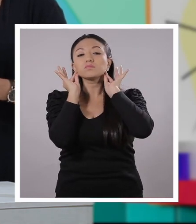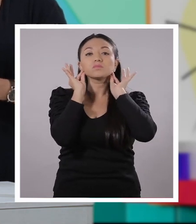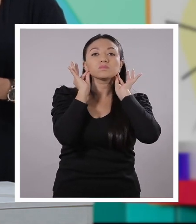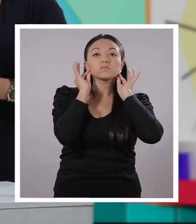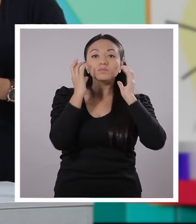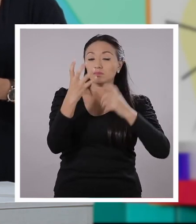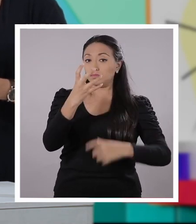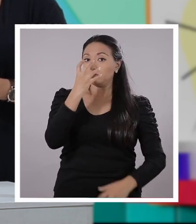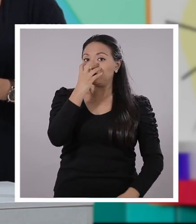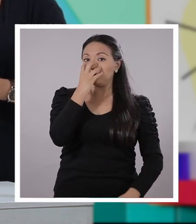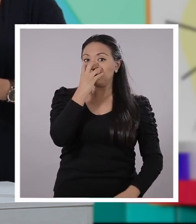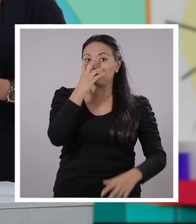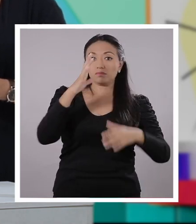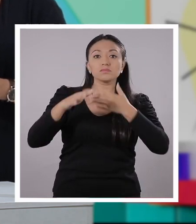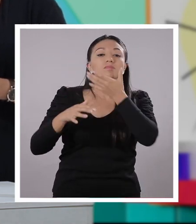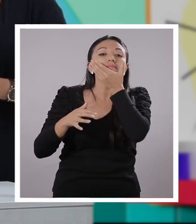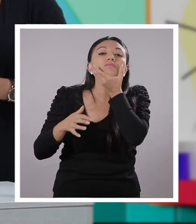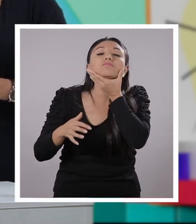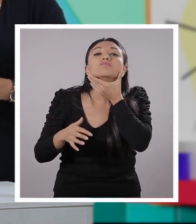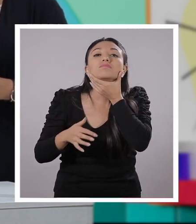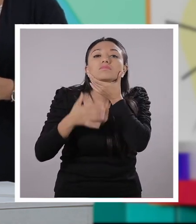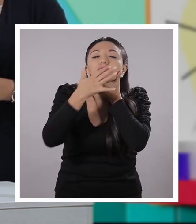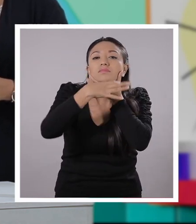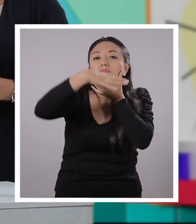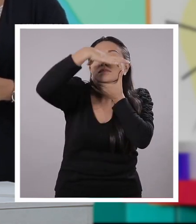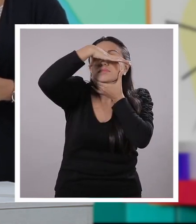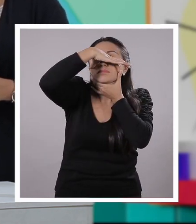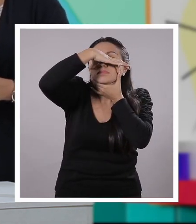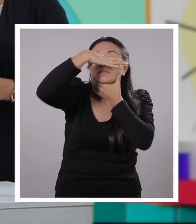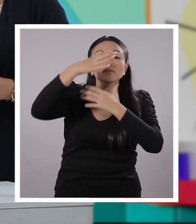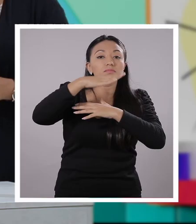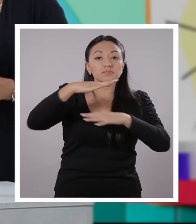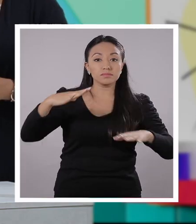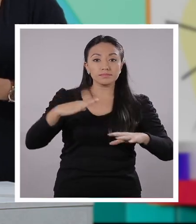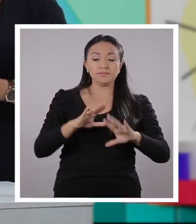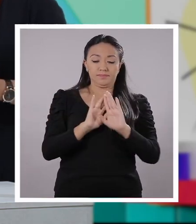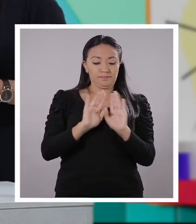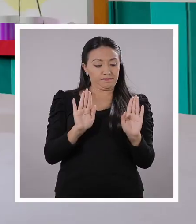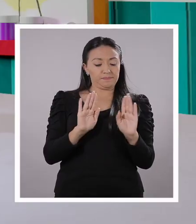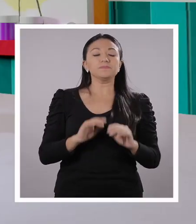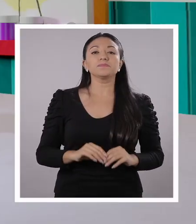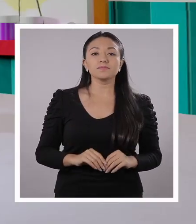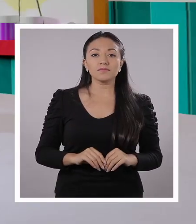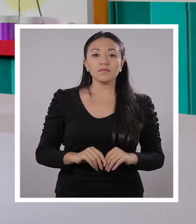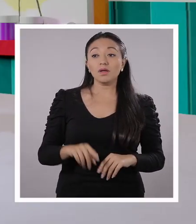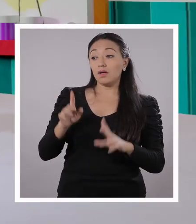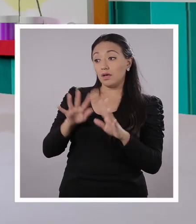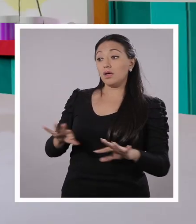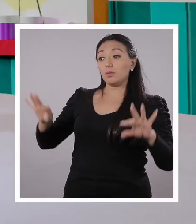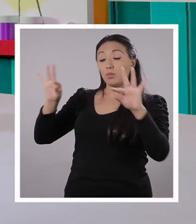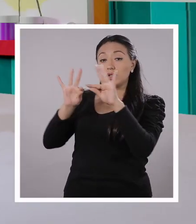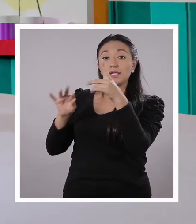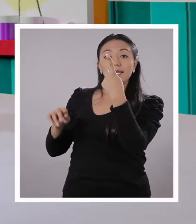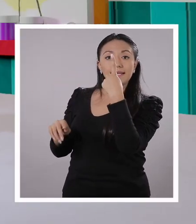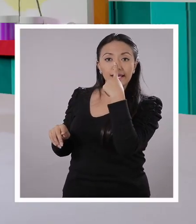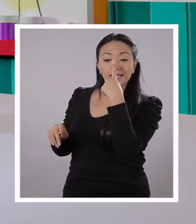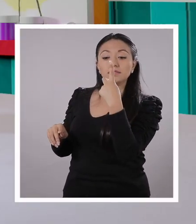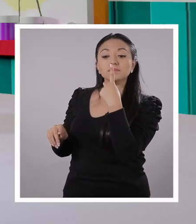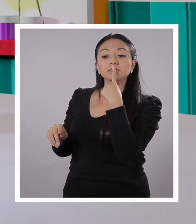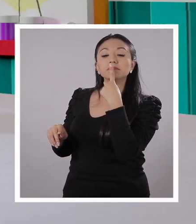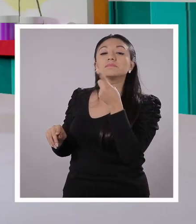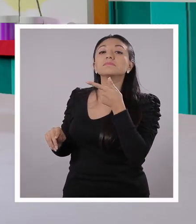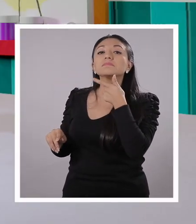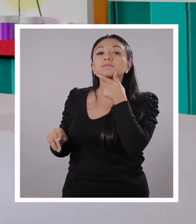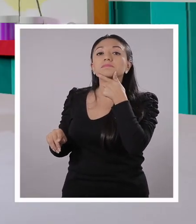y procuramos que esto vaya hacia abajo, que cubra toda esta parte y acá, nuestra nariz, cubiertos. Recuerden que es importante cubrirse